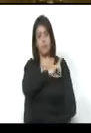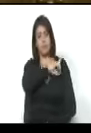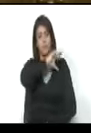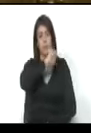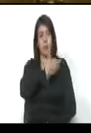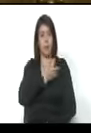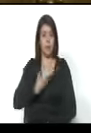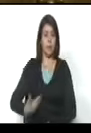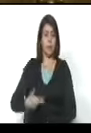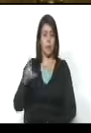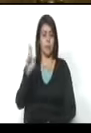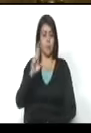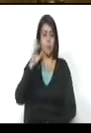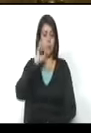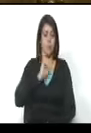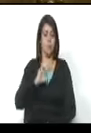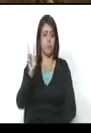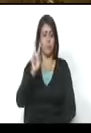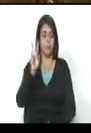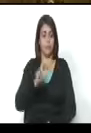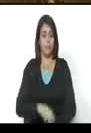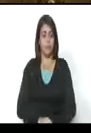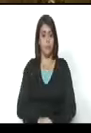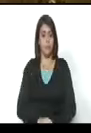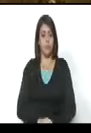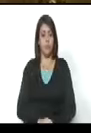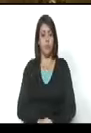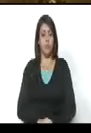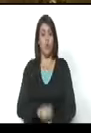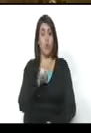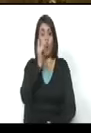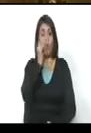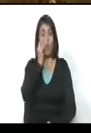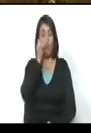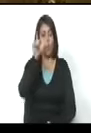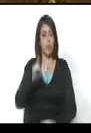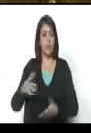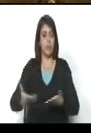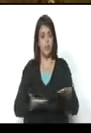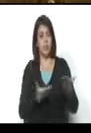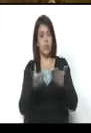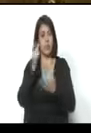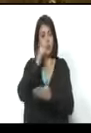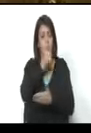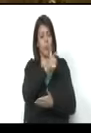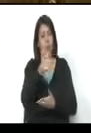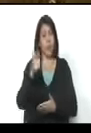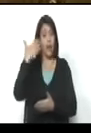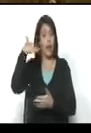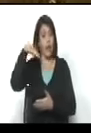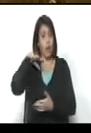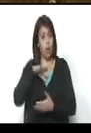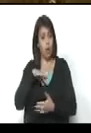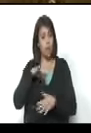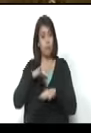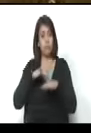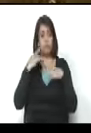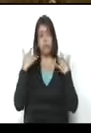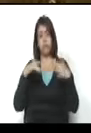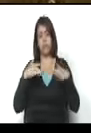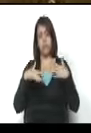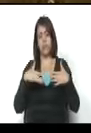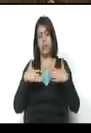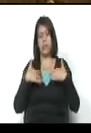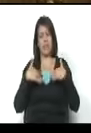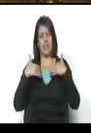comandante presidente de la República Bolivariana de Venezuela, un hombre al servicio del pueblo, que a pesar de su delicado estado